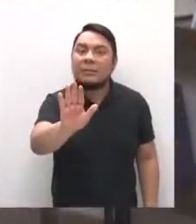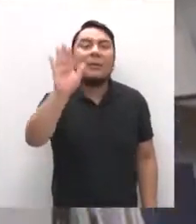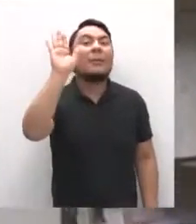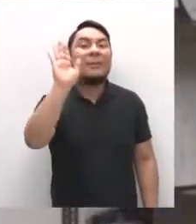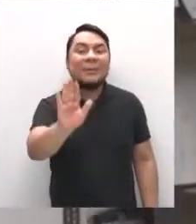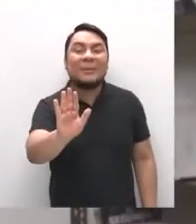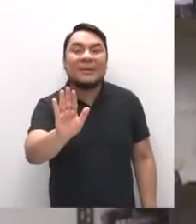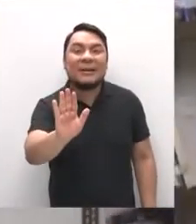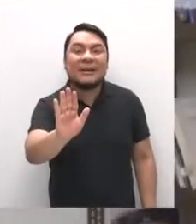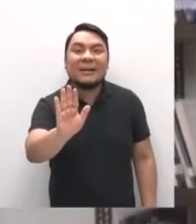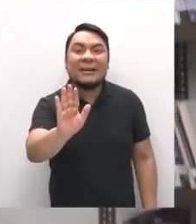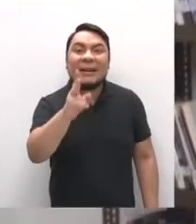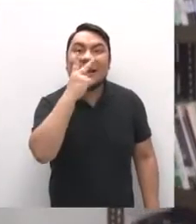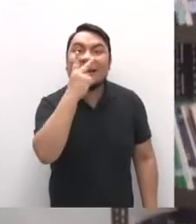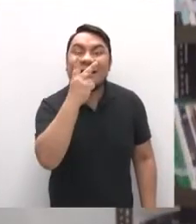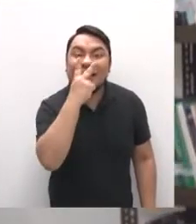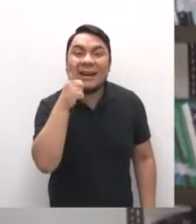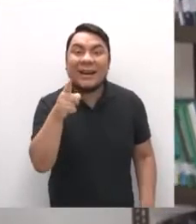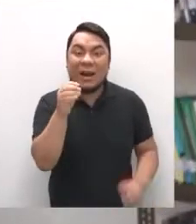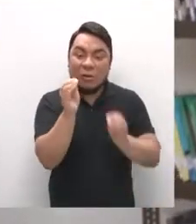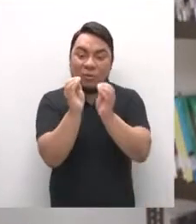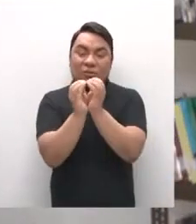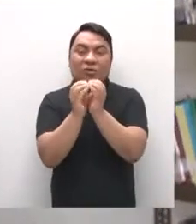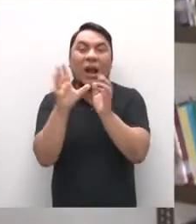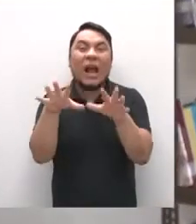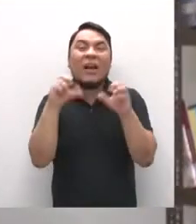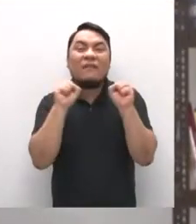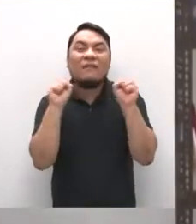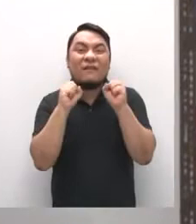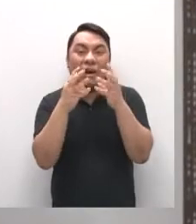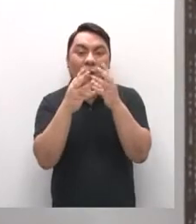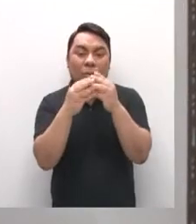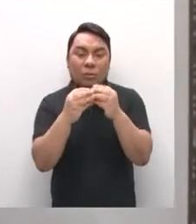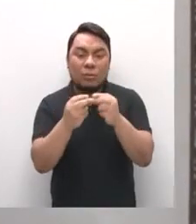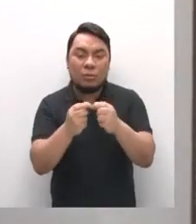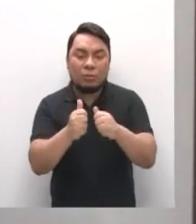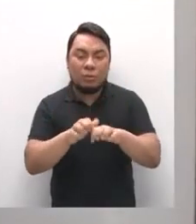Un momento. ¿Vieron? El cubito se derritió.